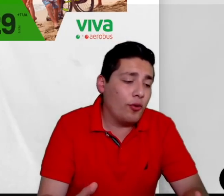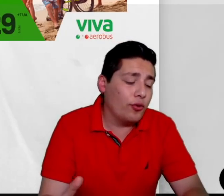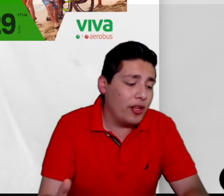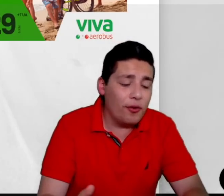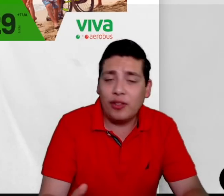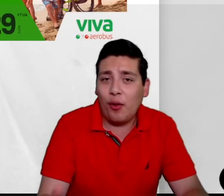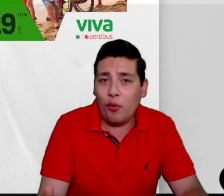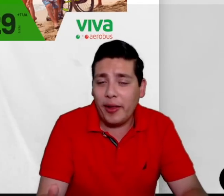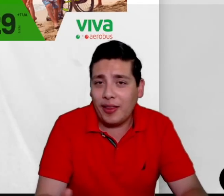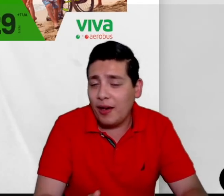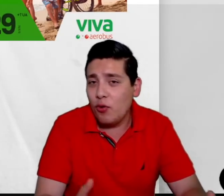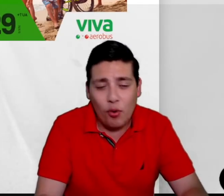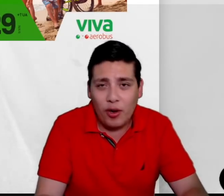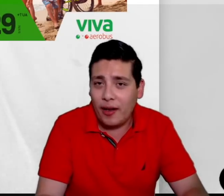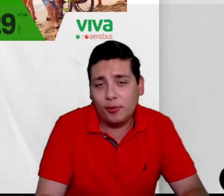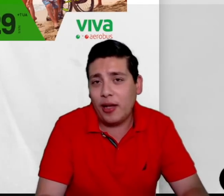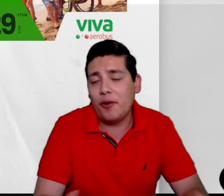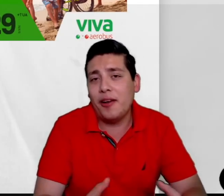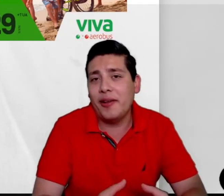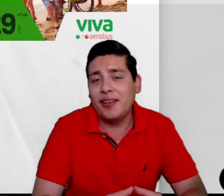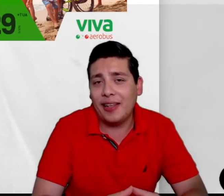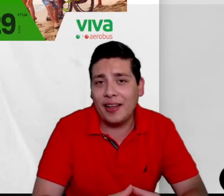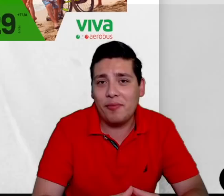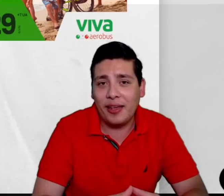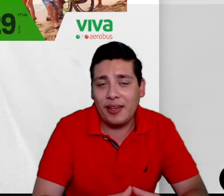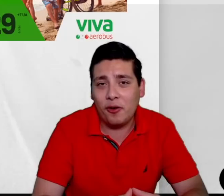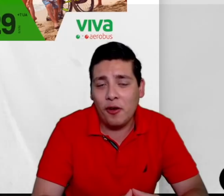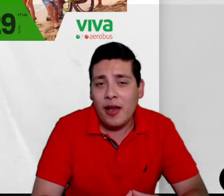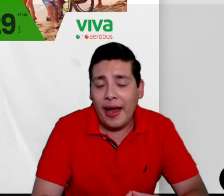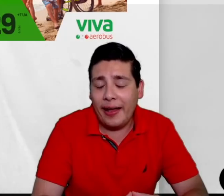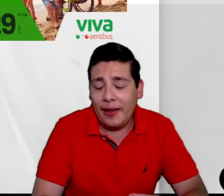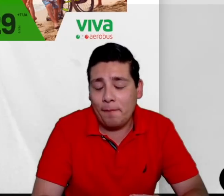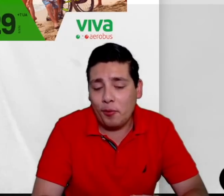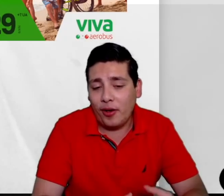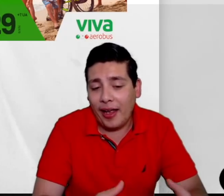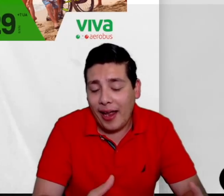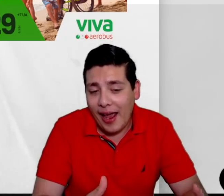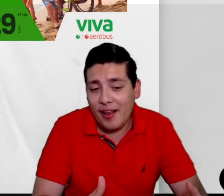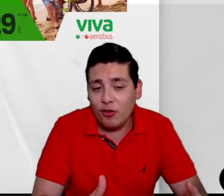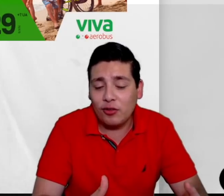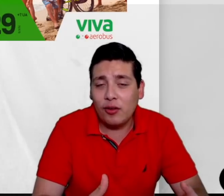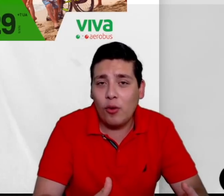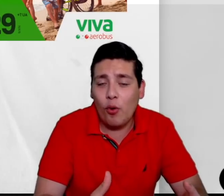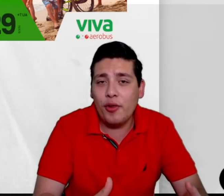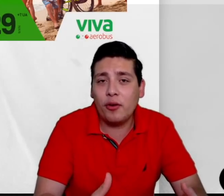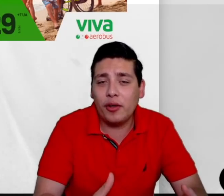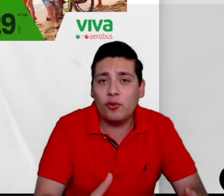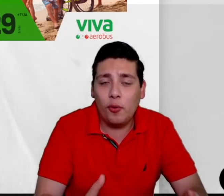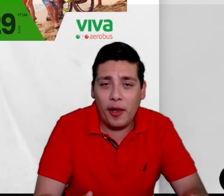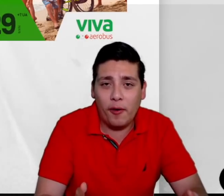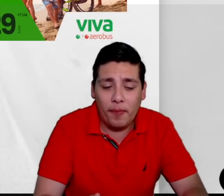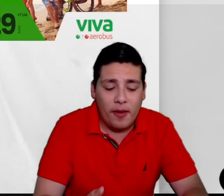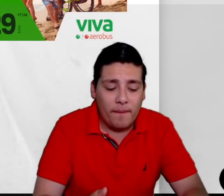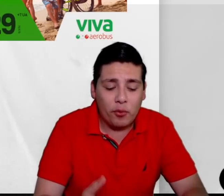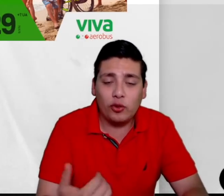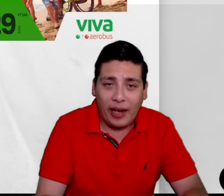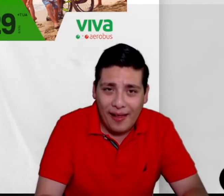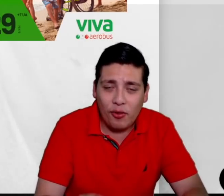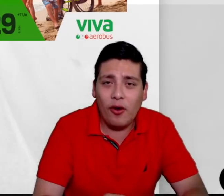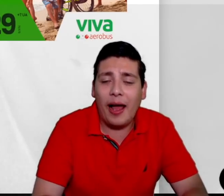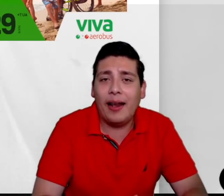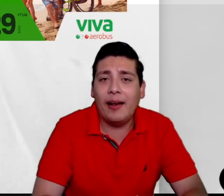como nos hemos dado cuenta, nunca buscaron el bienestar de México porque ellos lo único que estuvieron